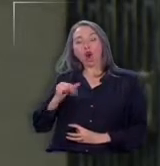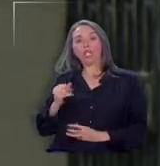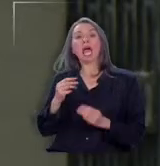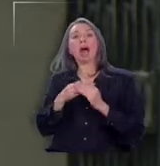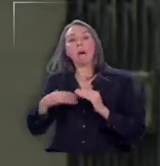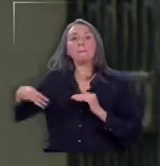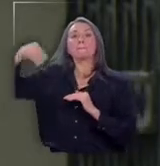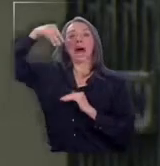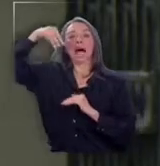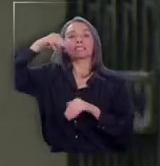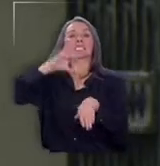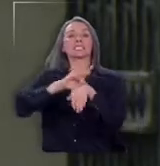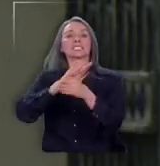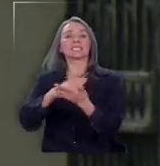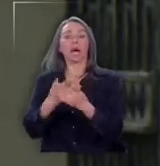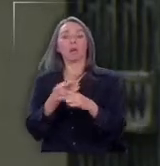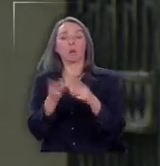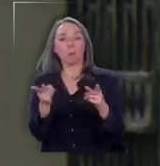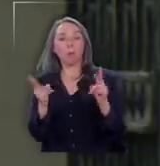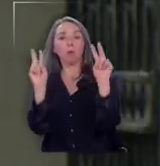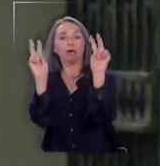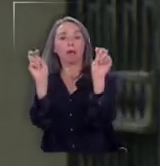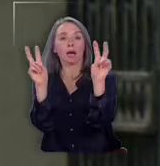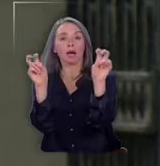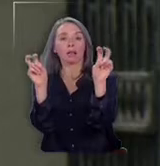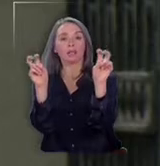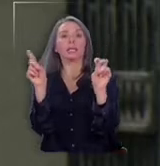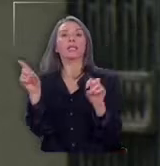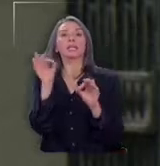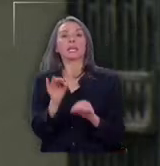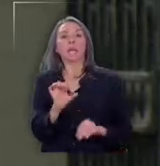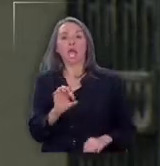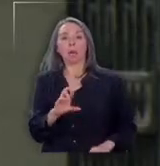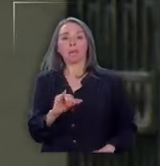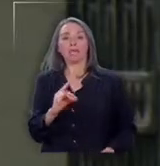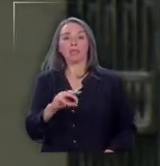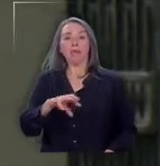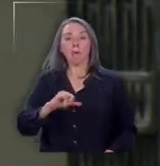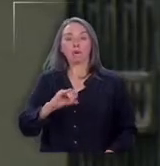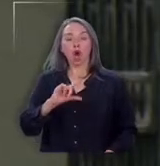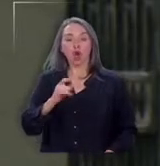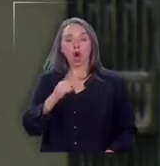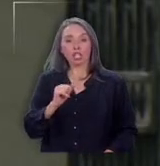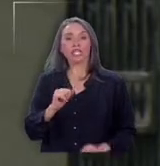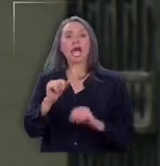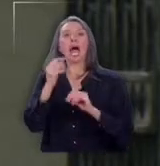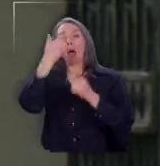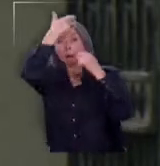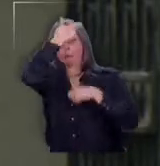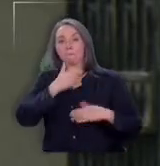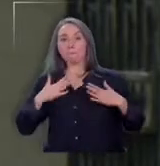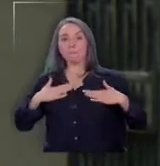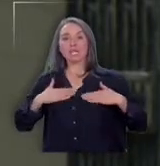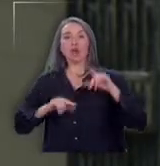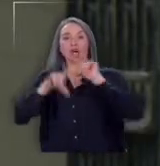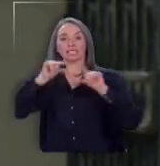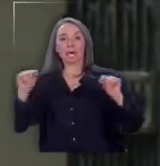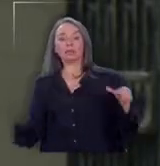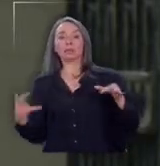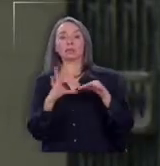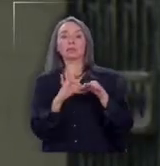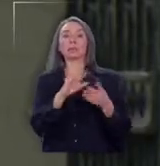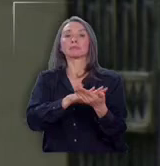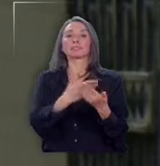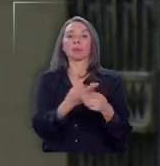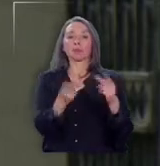máster en salud pública entre comillas porque es epidemiología y bioestadística que tiene que ver con salud pública y eso es